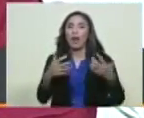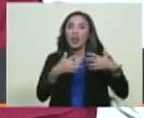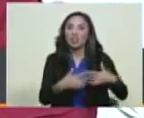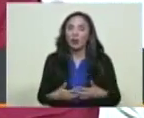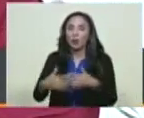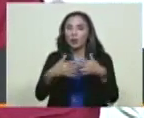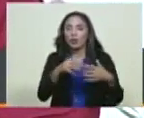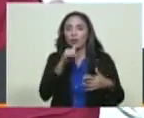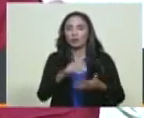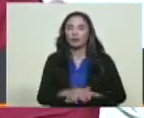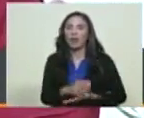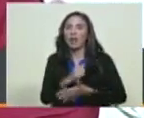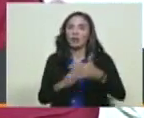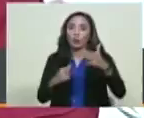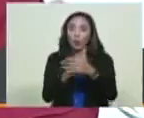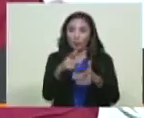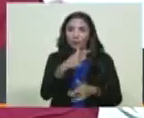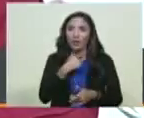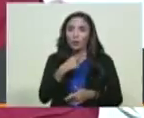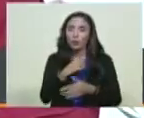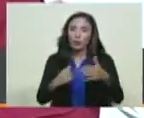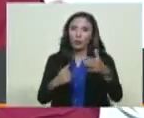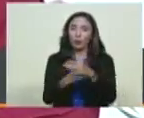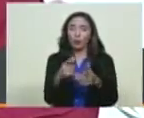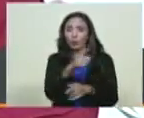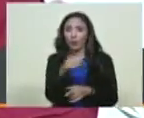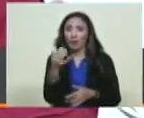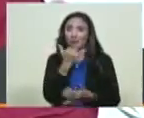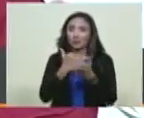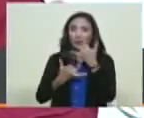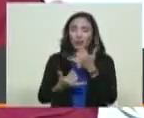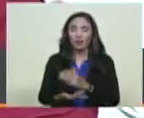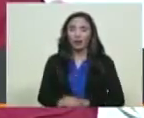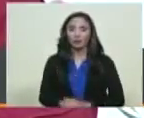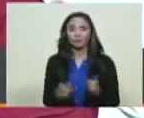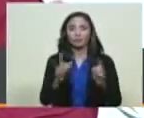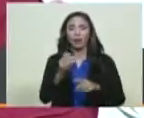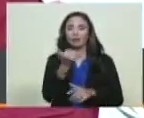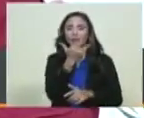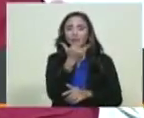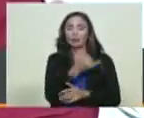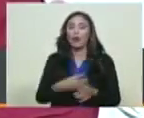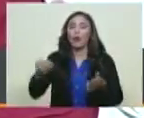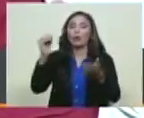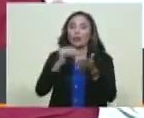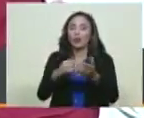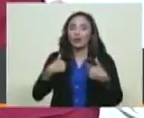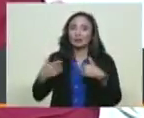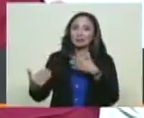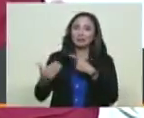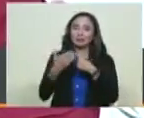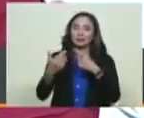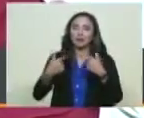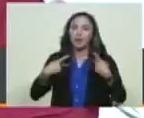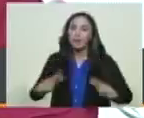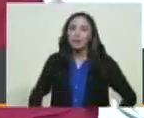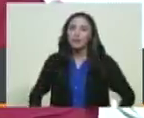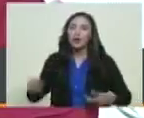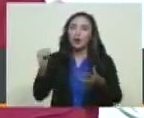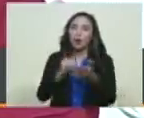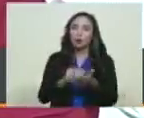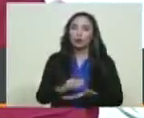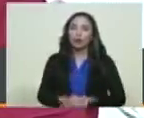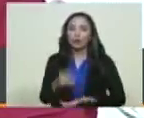señores golpistas no se equivoquen porque si se atrevieran nuevamente les